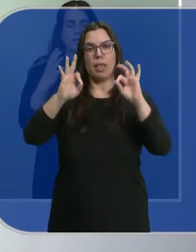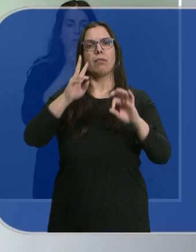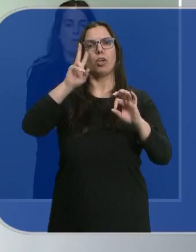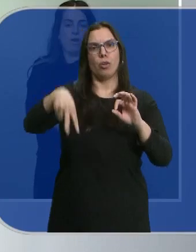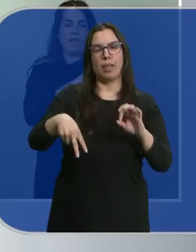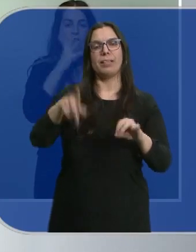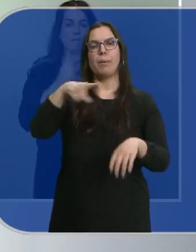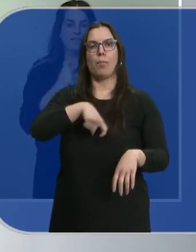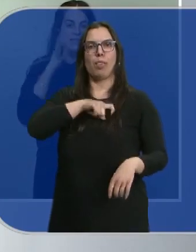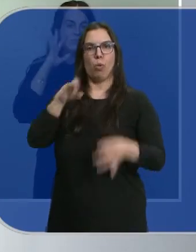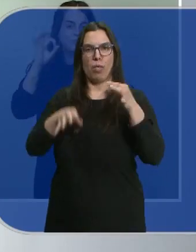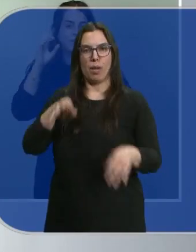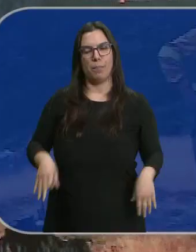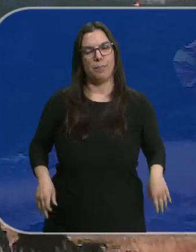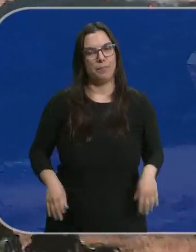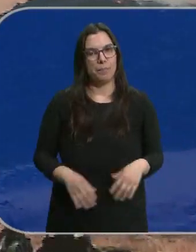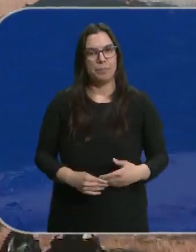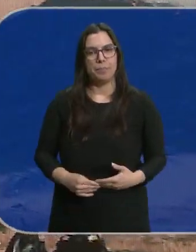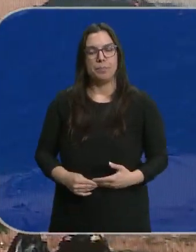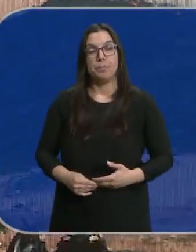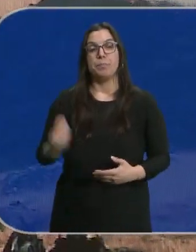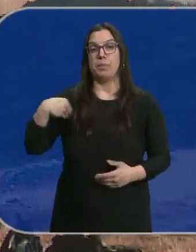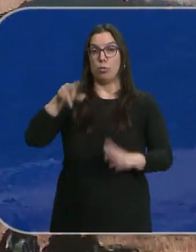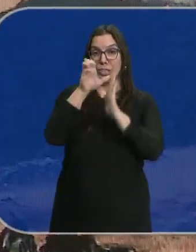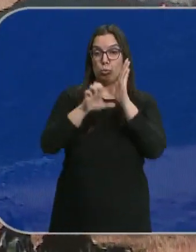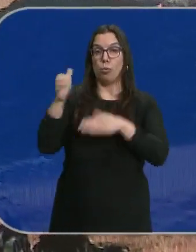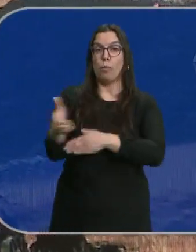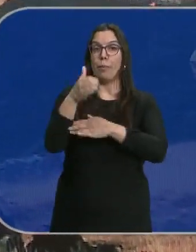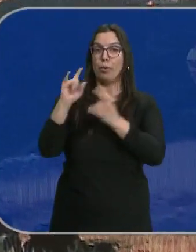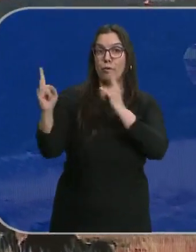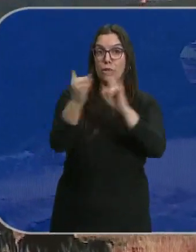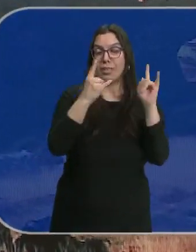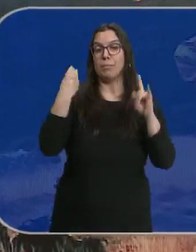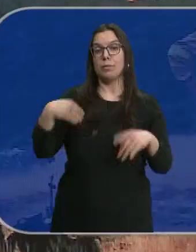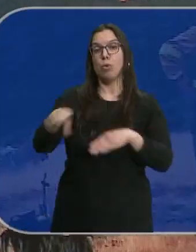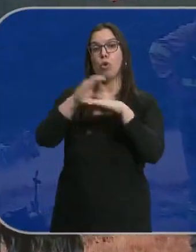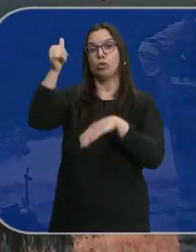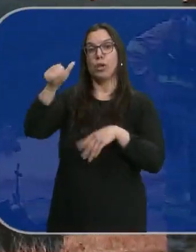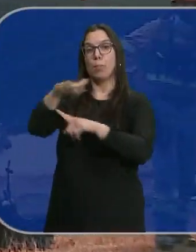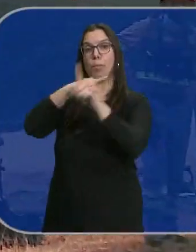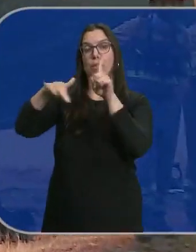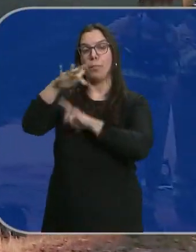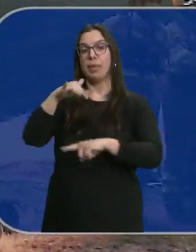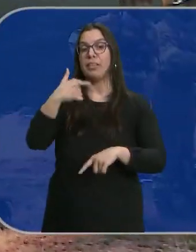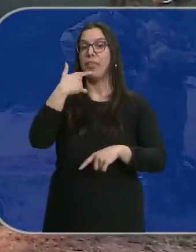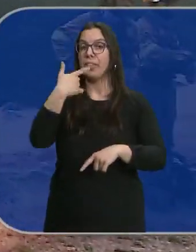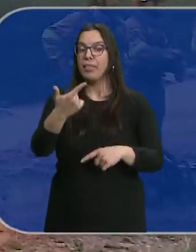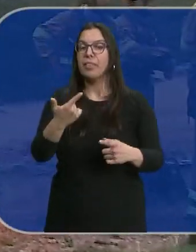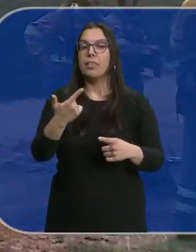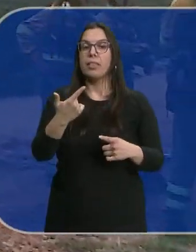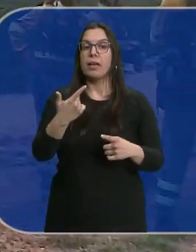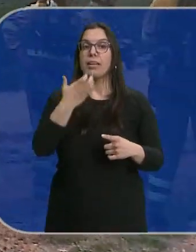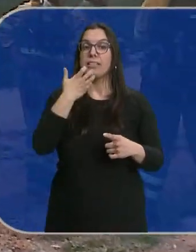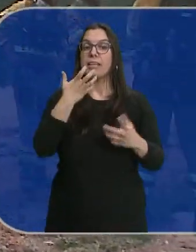especial y policía judicial. Sobre este estatuto del bombero forestal, el consejero de Medio Ambiente ha resaltado que todo lo